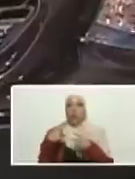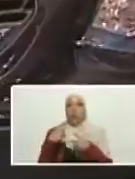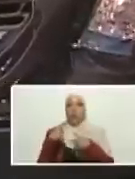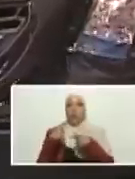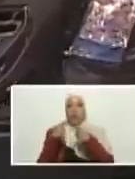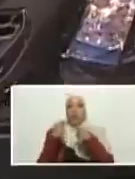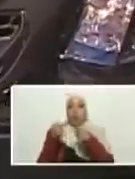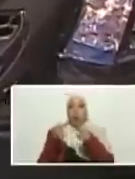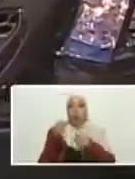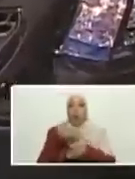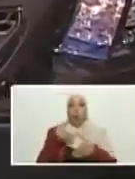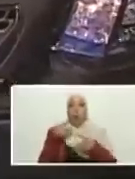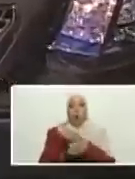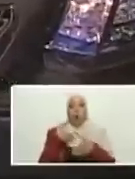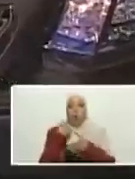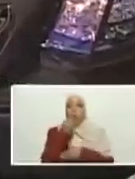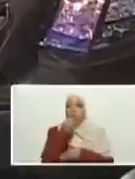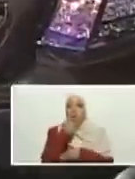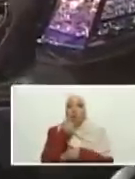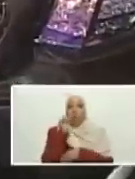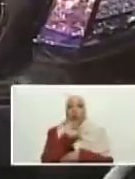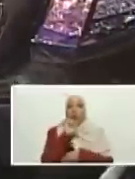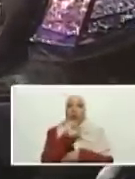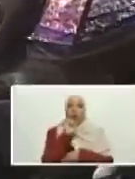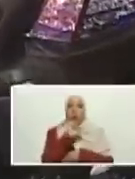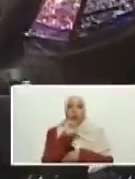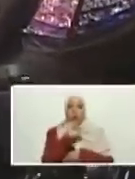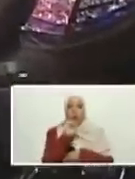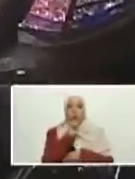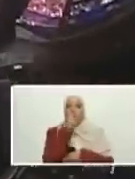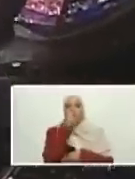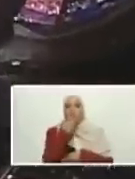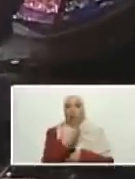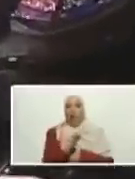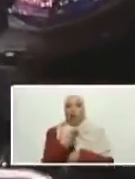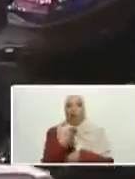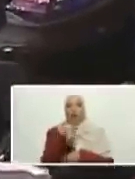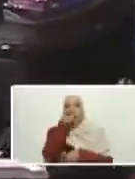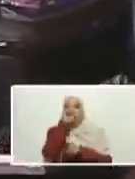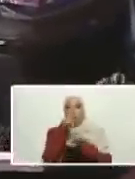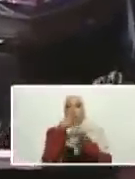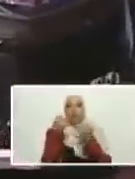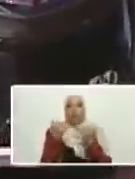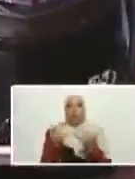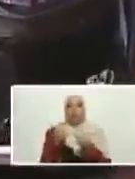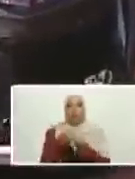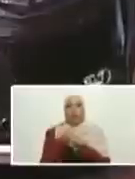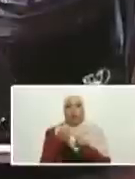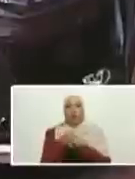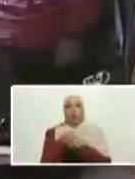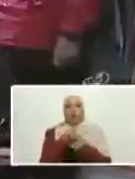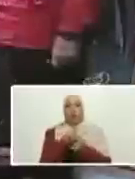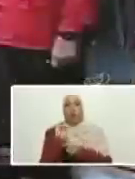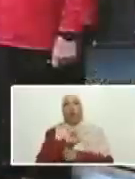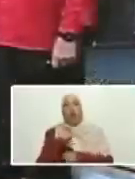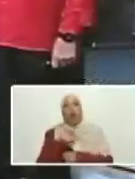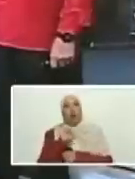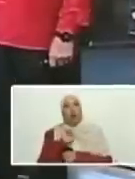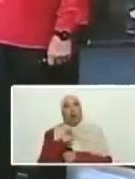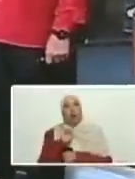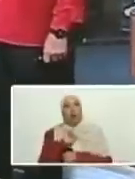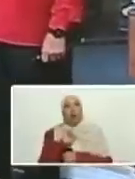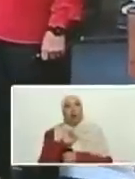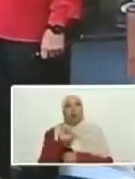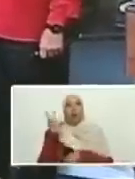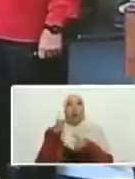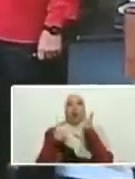su comodidad, su belleza, bueno, todo su alcance. Los carros de la Expo